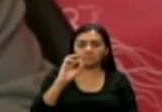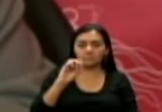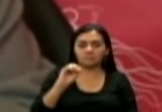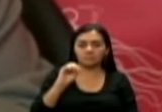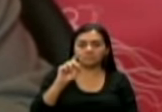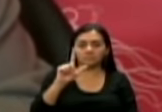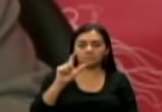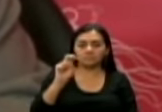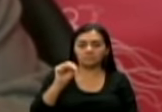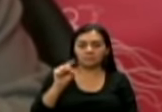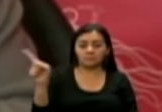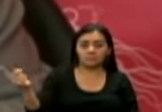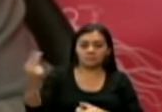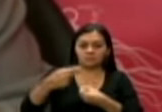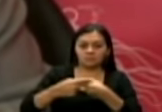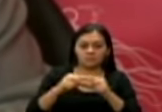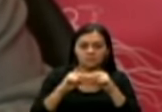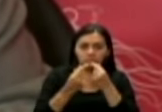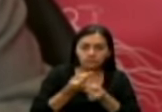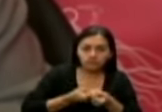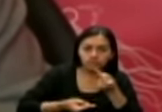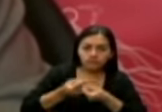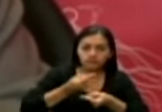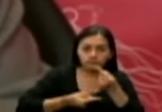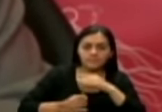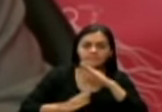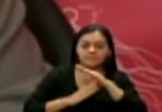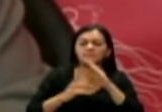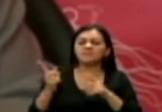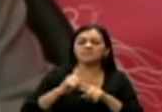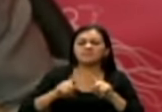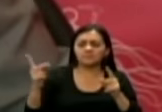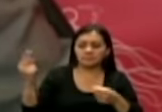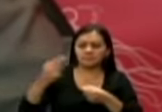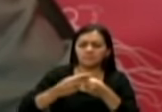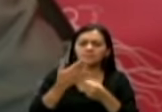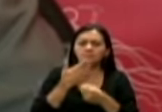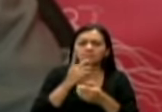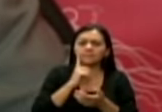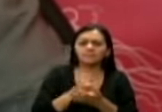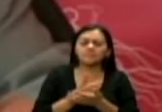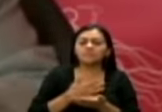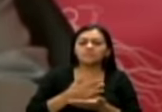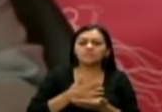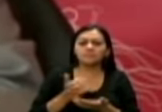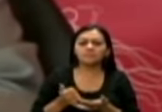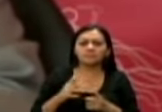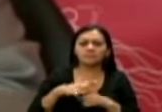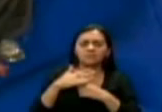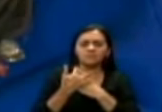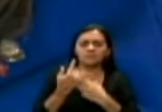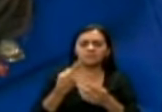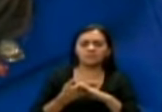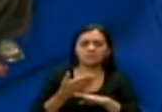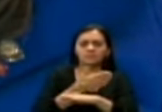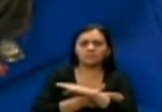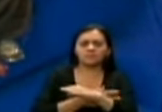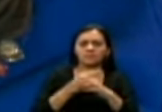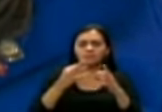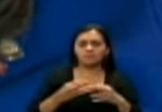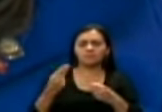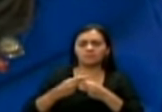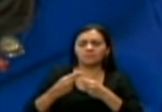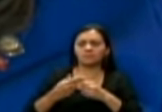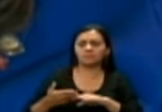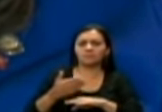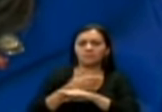la diferencia, las realidades que se podrían mirar en estas circunstancias, en lo que participó usted